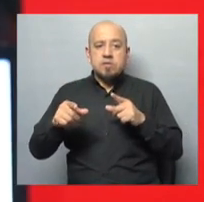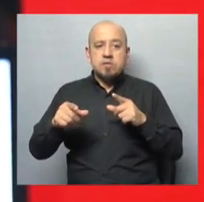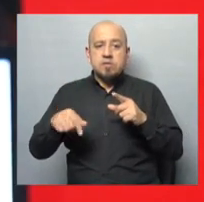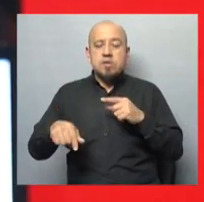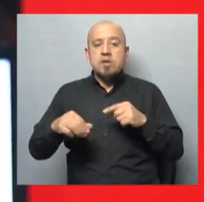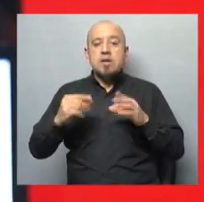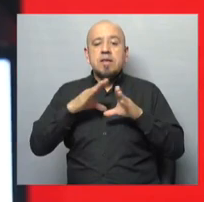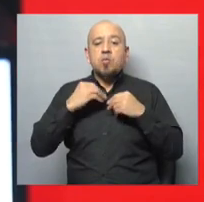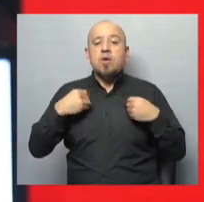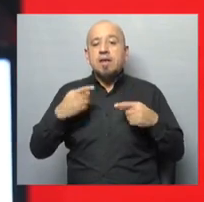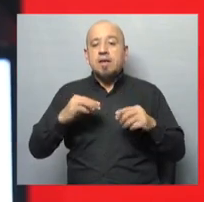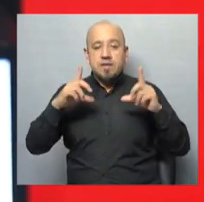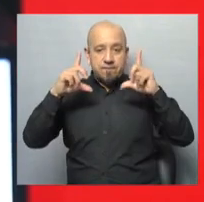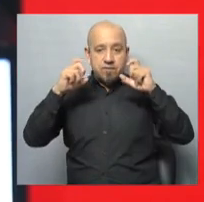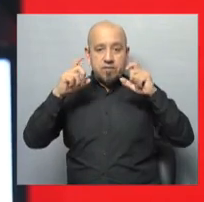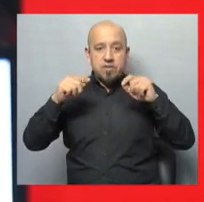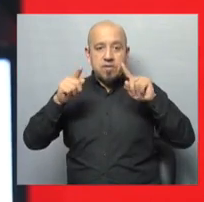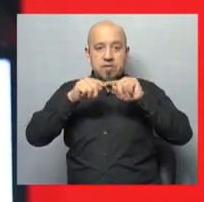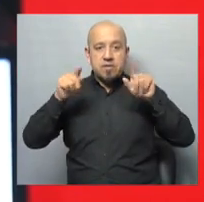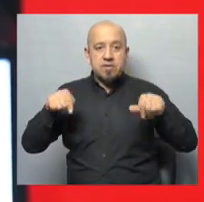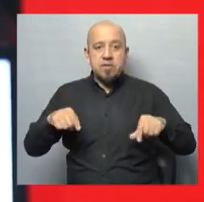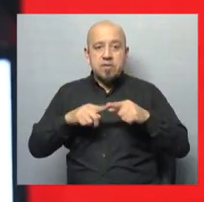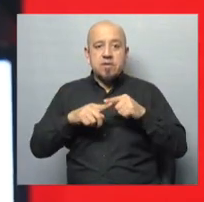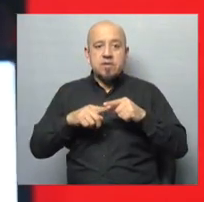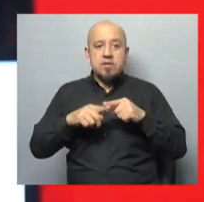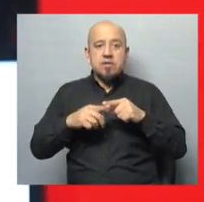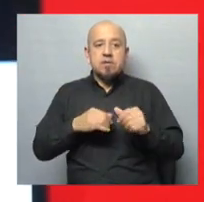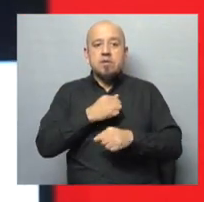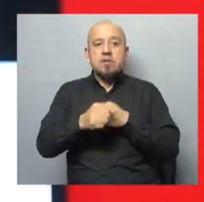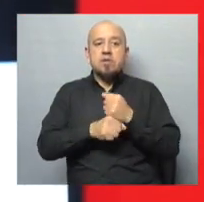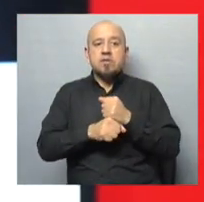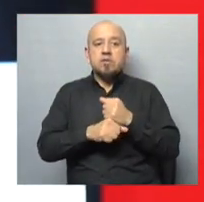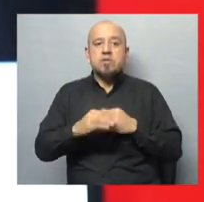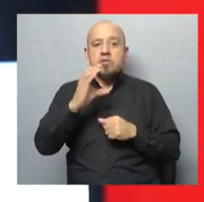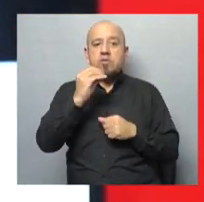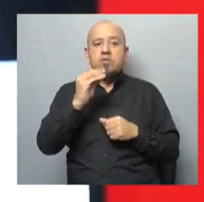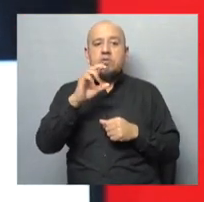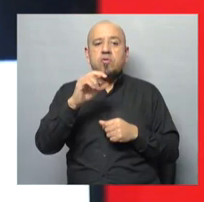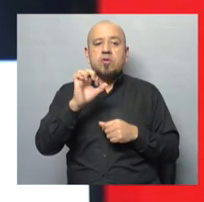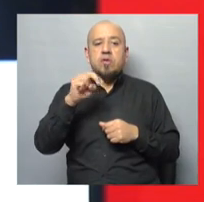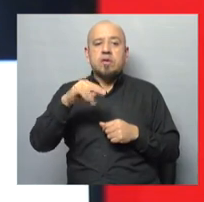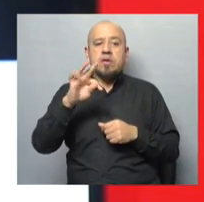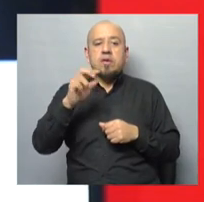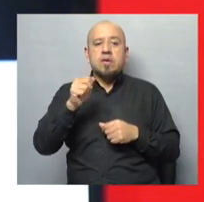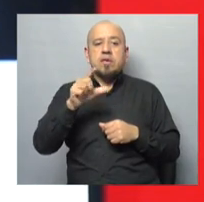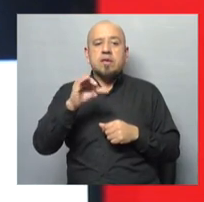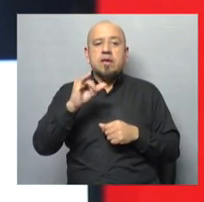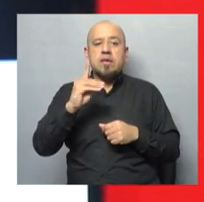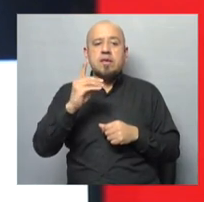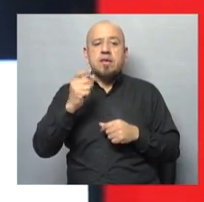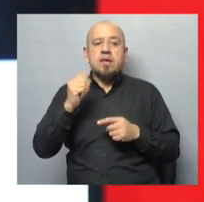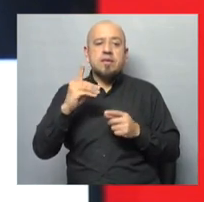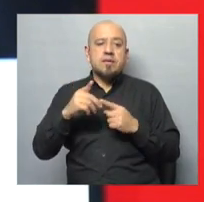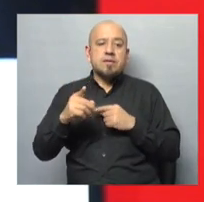ponía en un marquito así y le clavaron el año la orientalidad encima no sé si habrá sido un fotógrafo particularmente